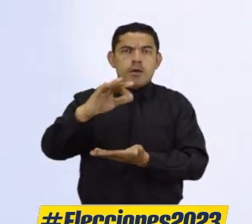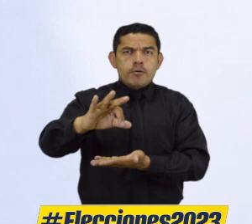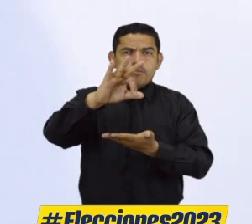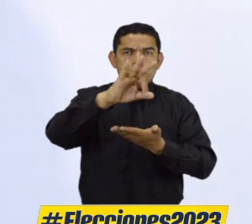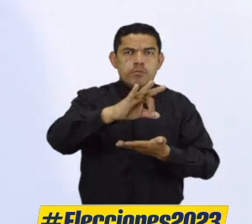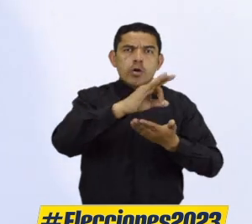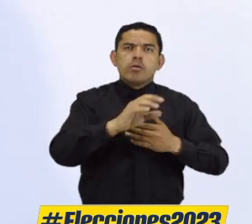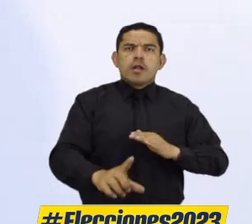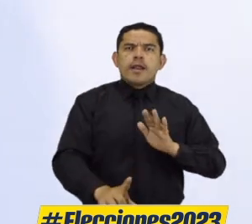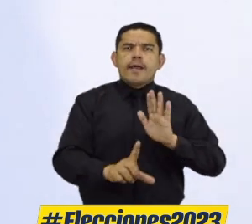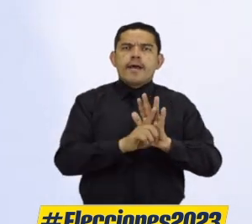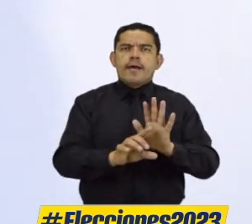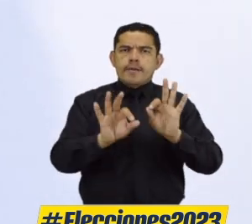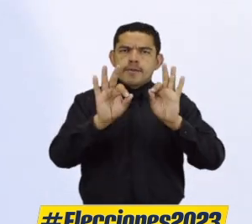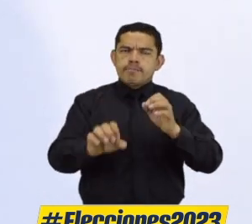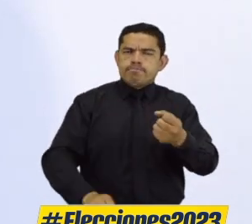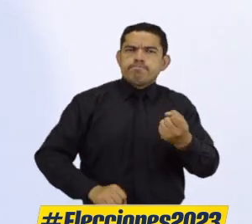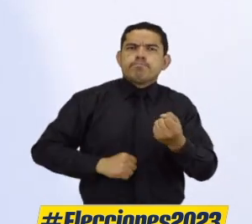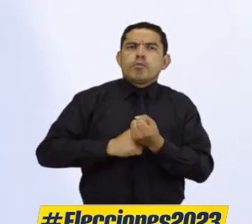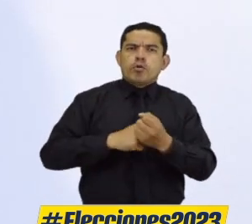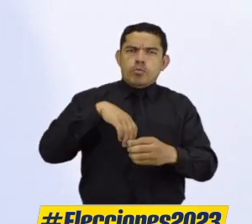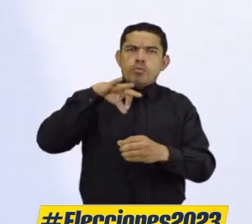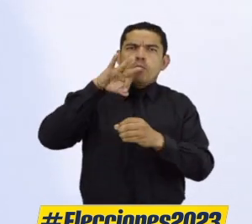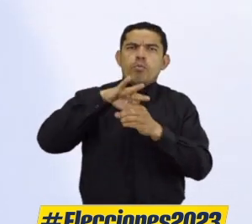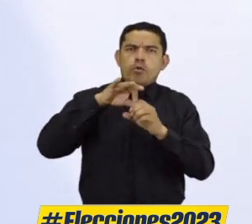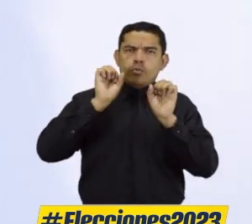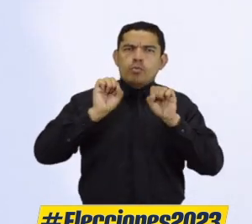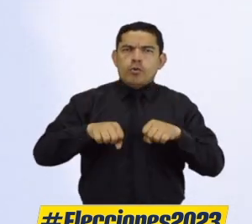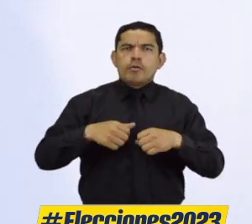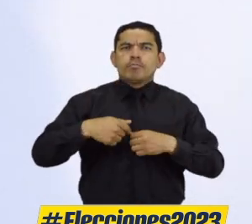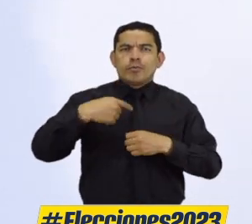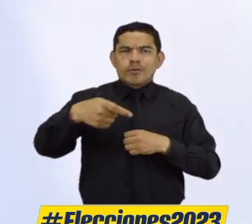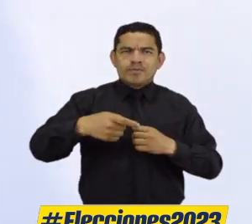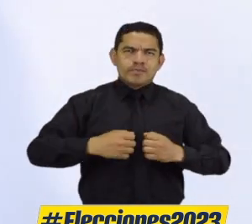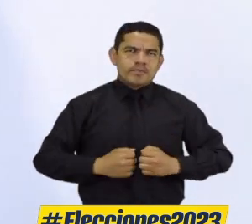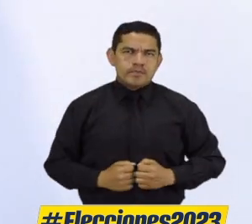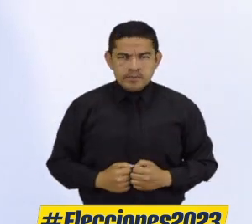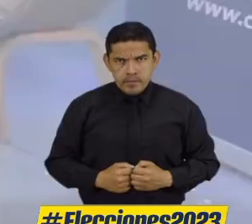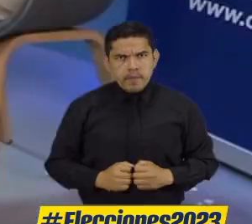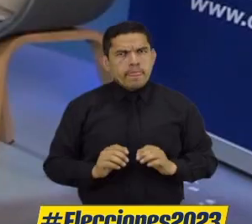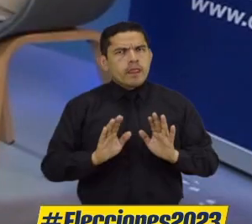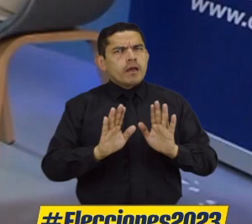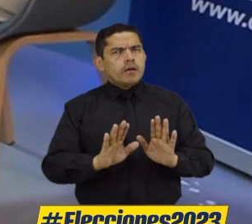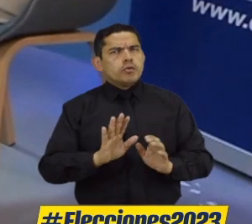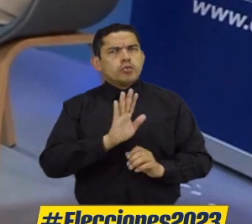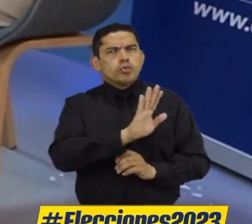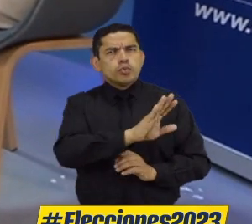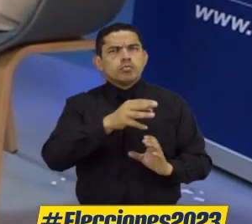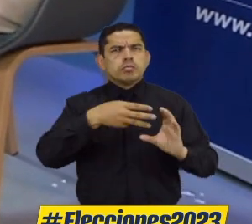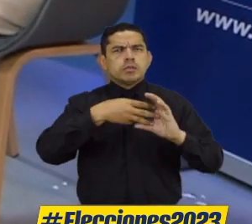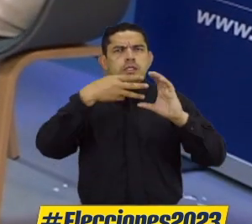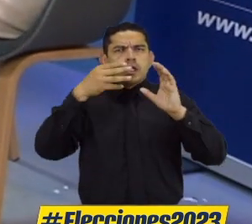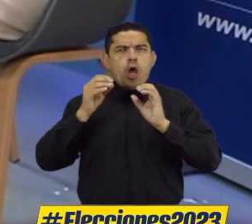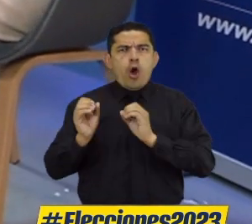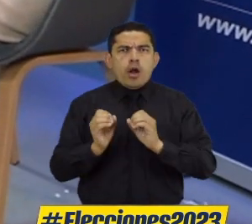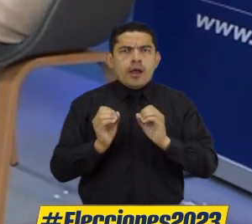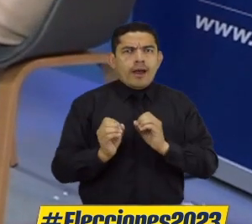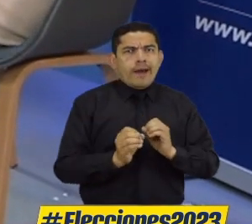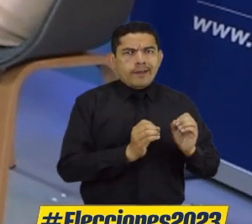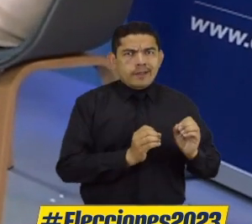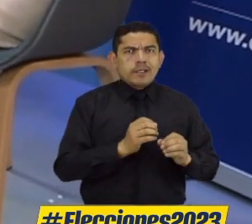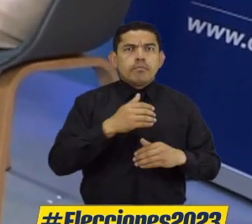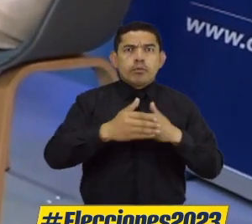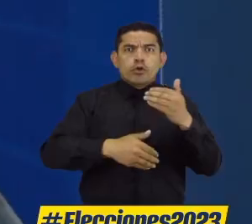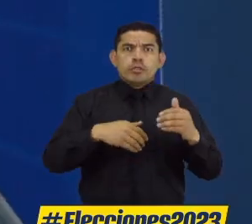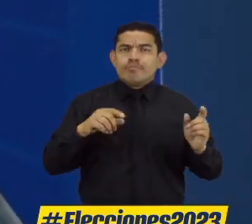la legitimidad que se necesita para ejercer estas funciones de elección popular. ¿Qué ha implicado para la función electoral organizar un proceso eleccionario